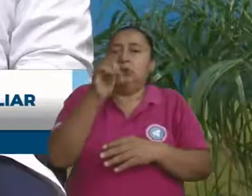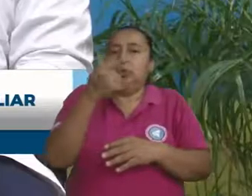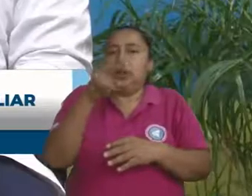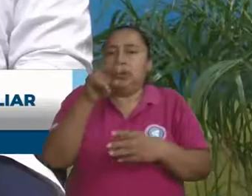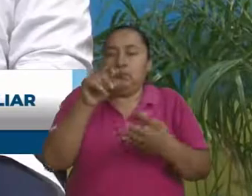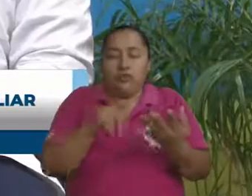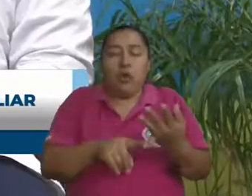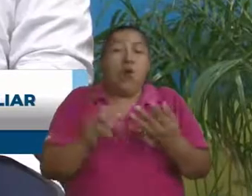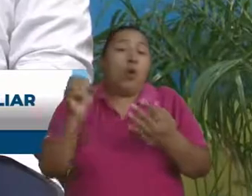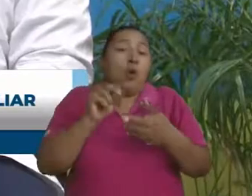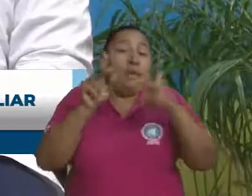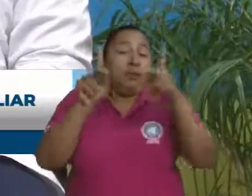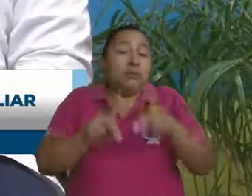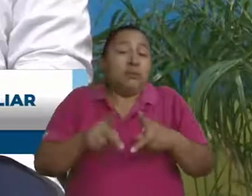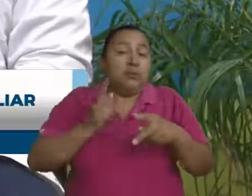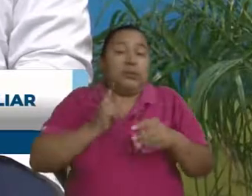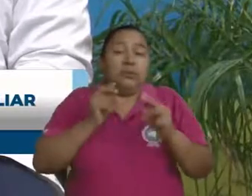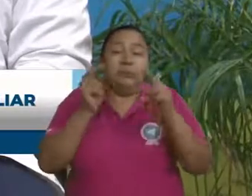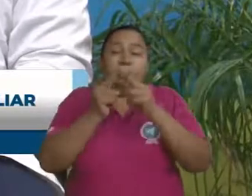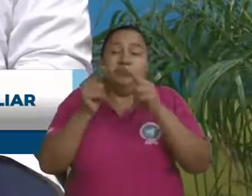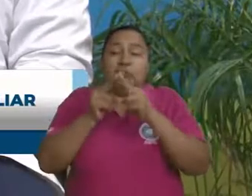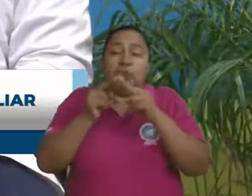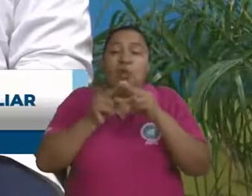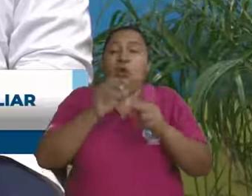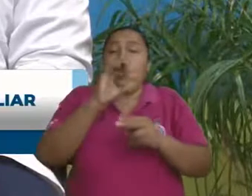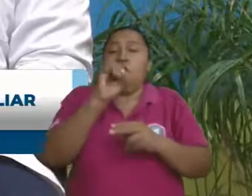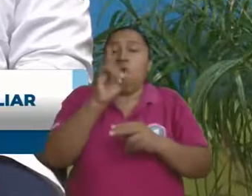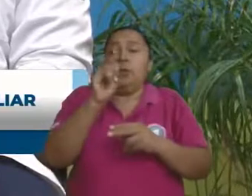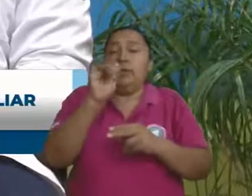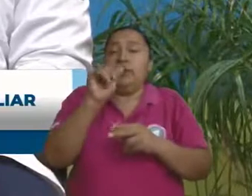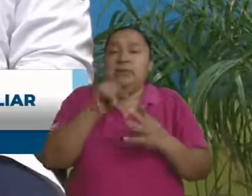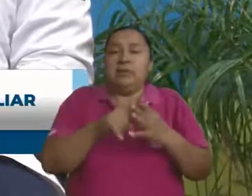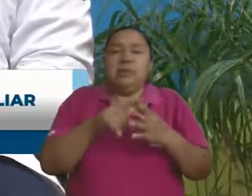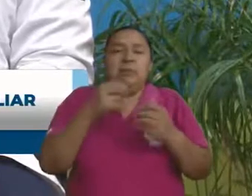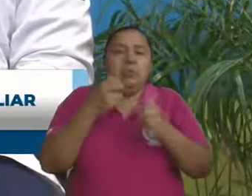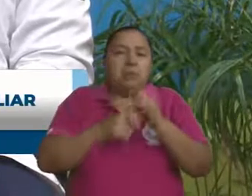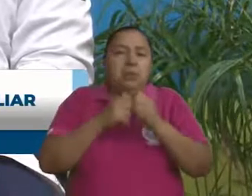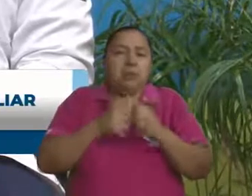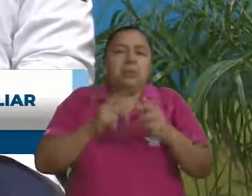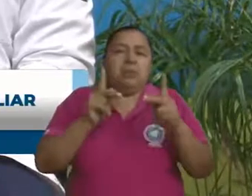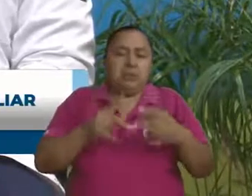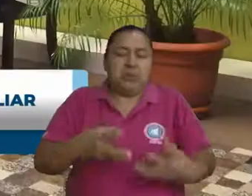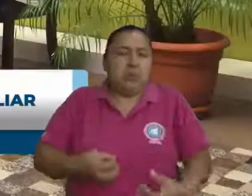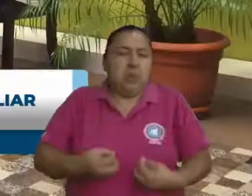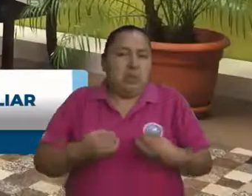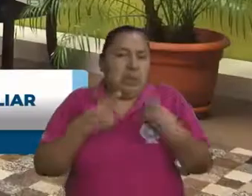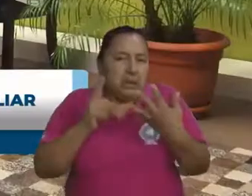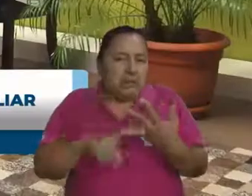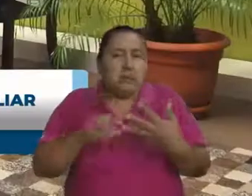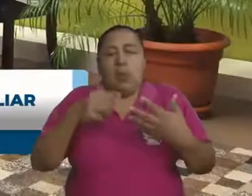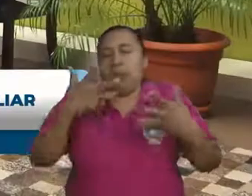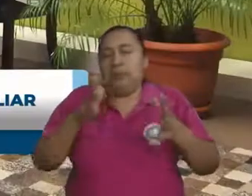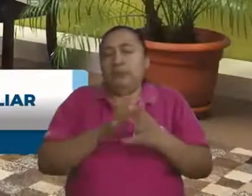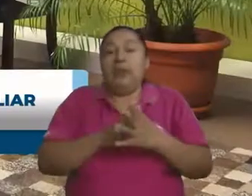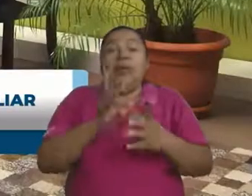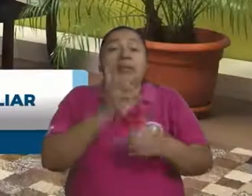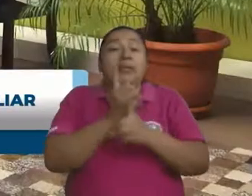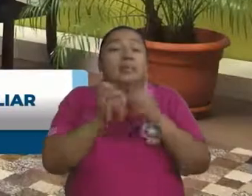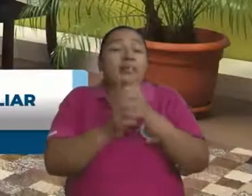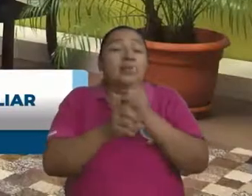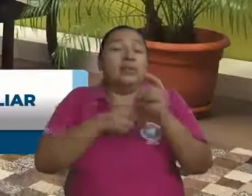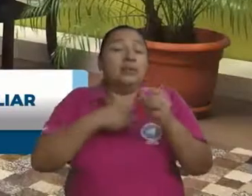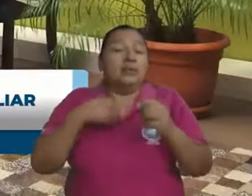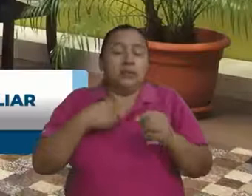condiciones que se asocian a colelitiasis, como la anemia drepanocítica, pacientes con cáncer, etcétera, deben hacerse un ultrasonido